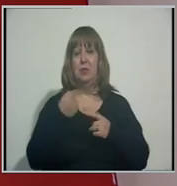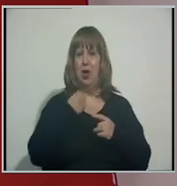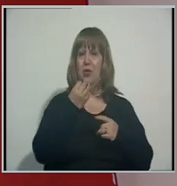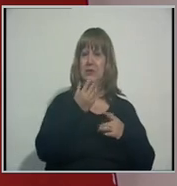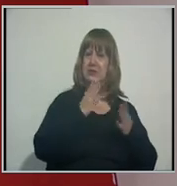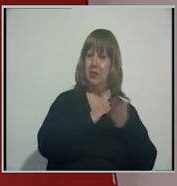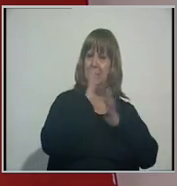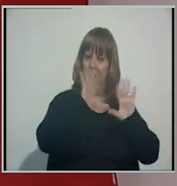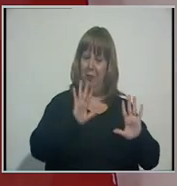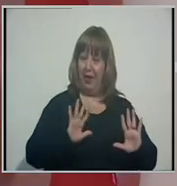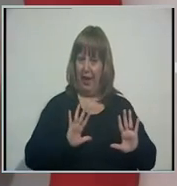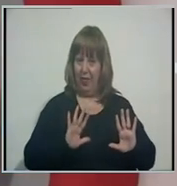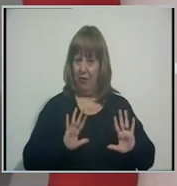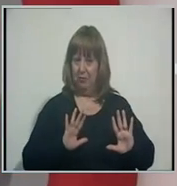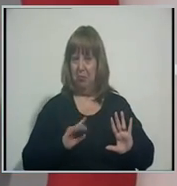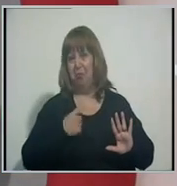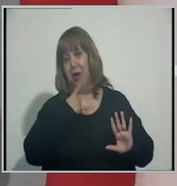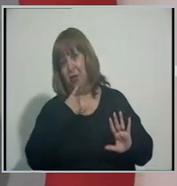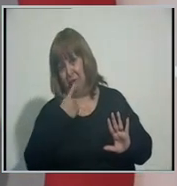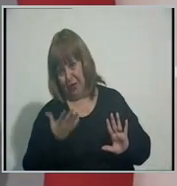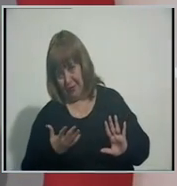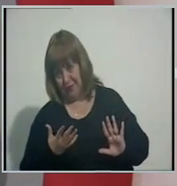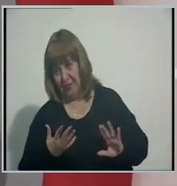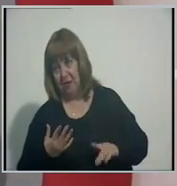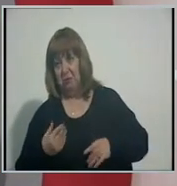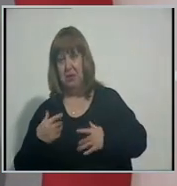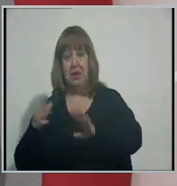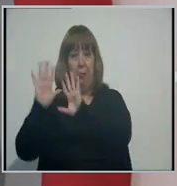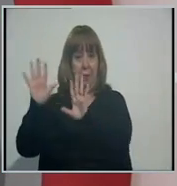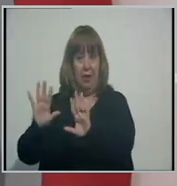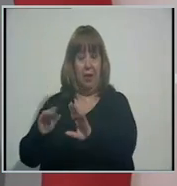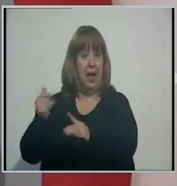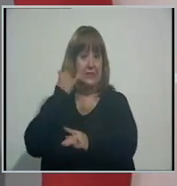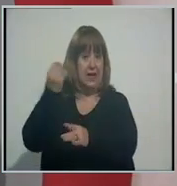siempre. Gracias, un gusto, gracias, enorme. Gracias, y felicitaciones por tu trabajo. Muchas gracias, un placer. Chau.